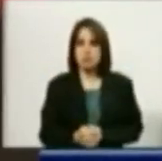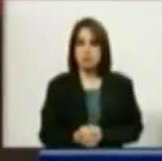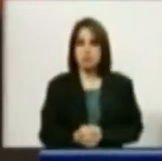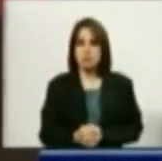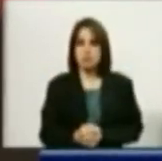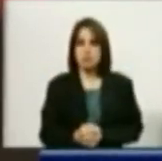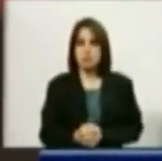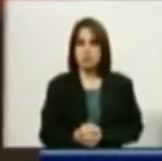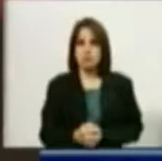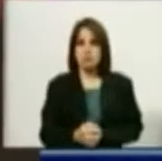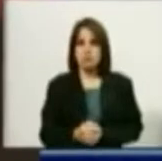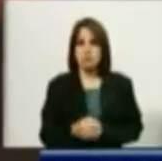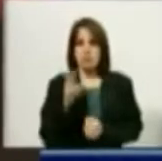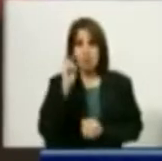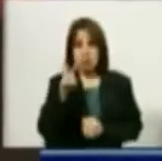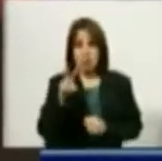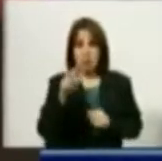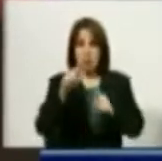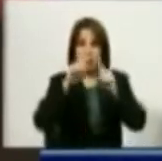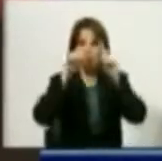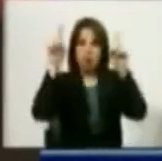de allá El retrato de Miranda